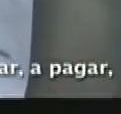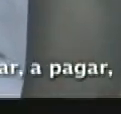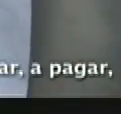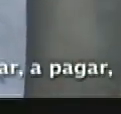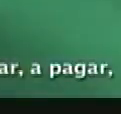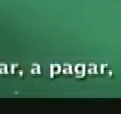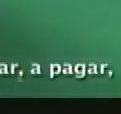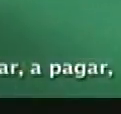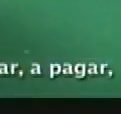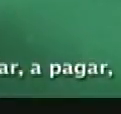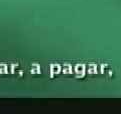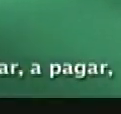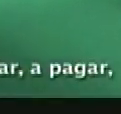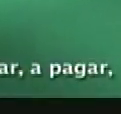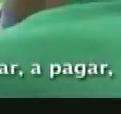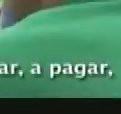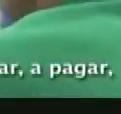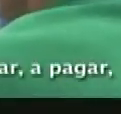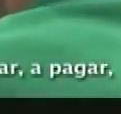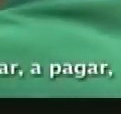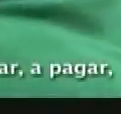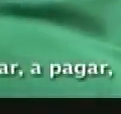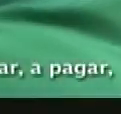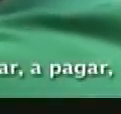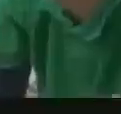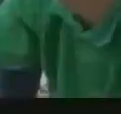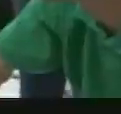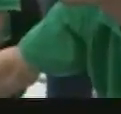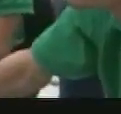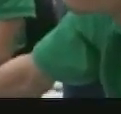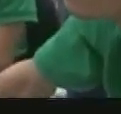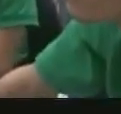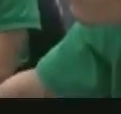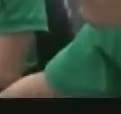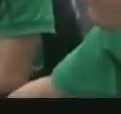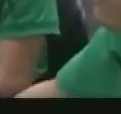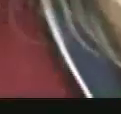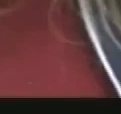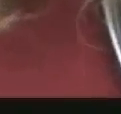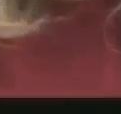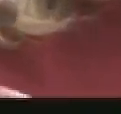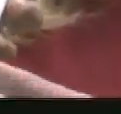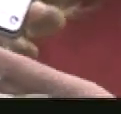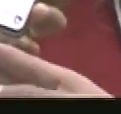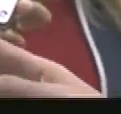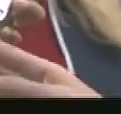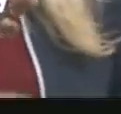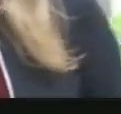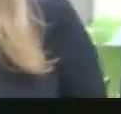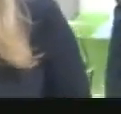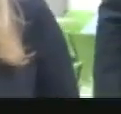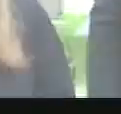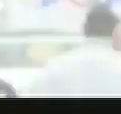Directamente, él me dio el monto que iba a gastar, a pagar. Y yo